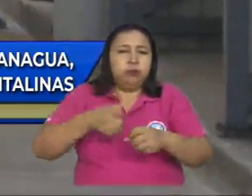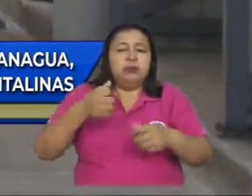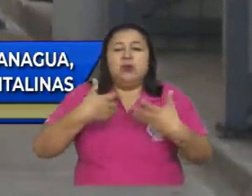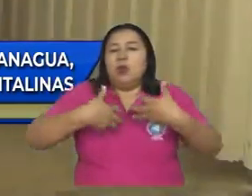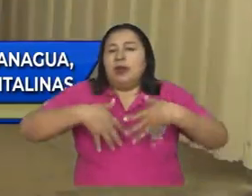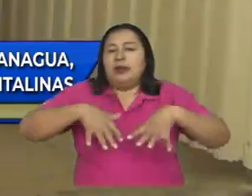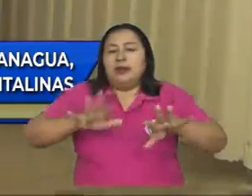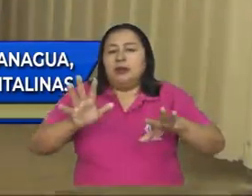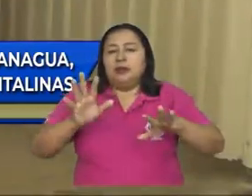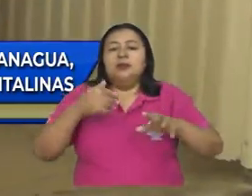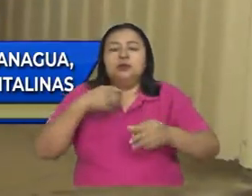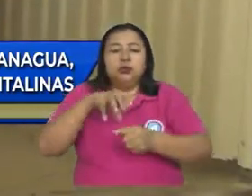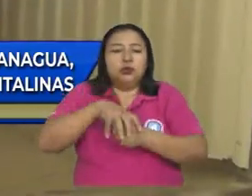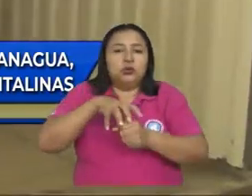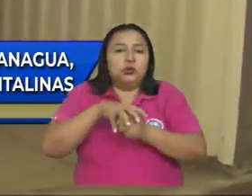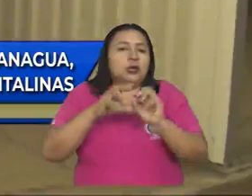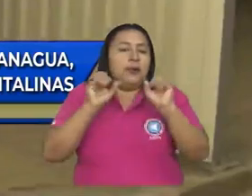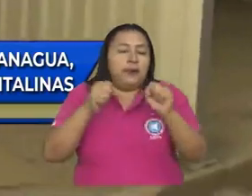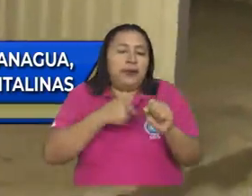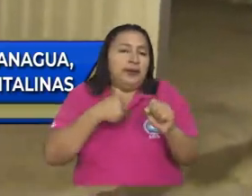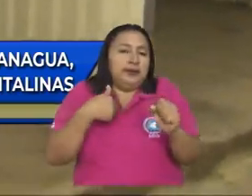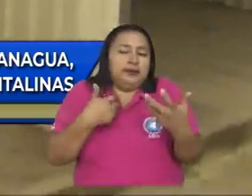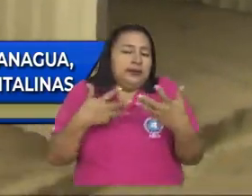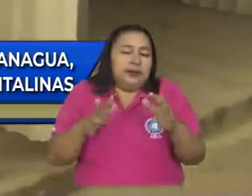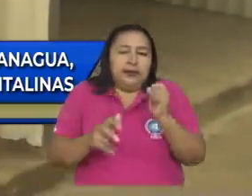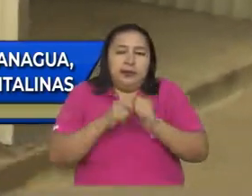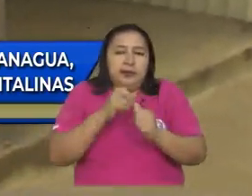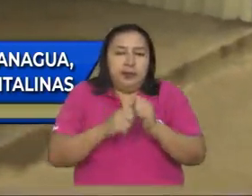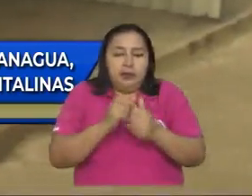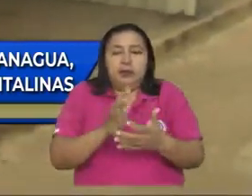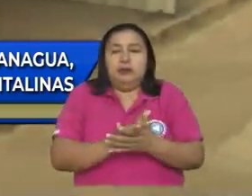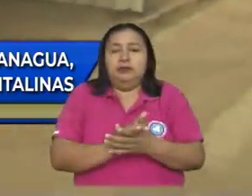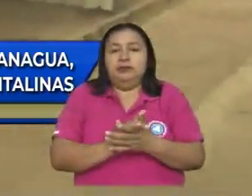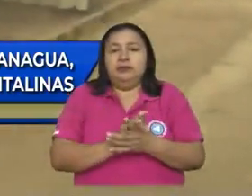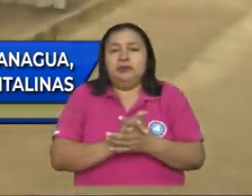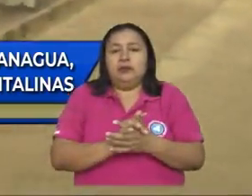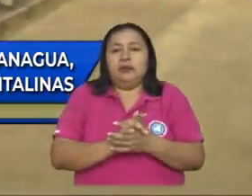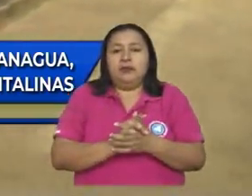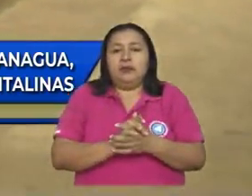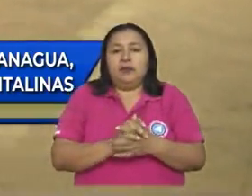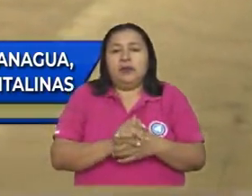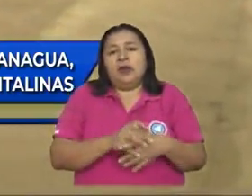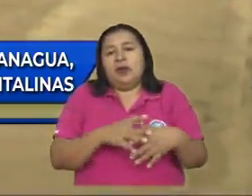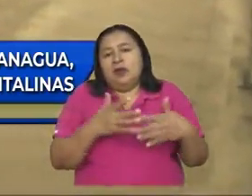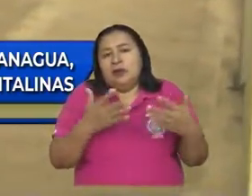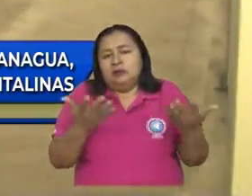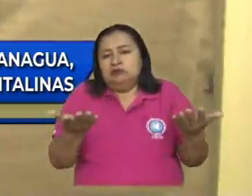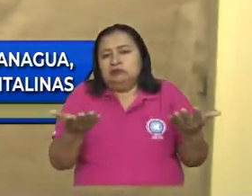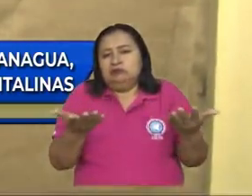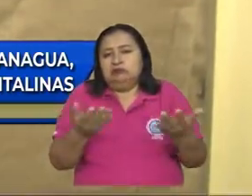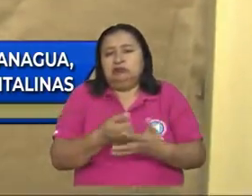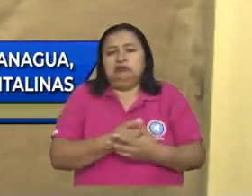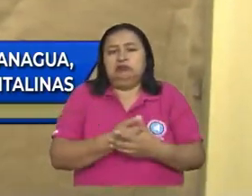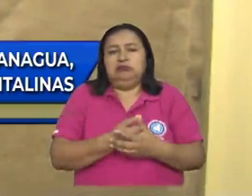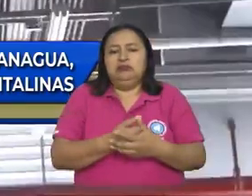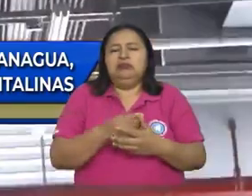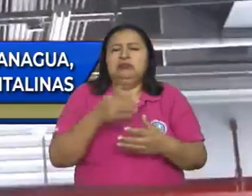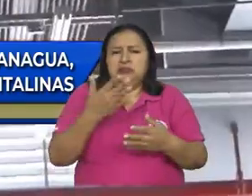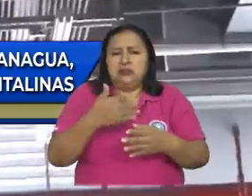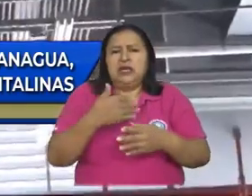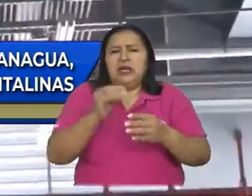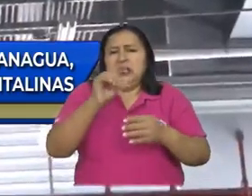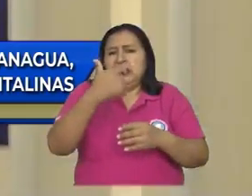cualquier situación que pudiera darse, ¿no? Y es un... se llama